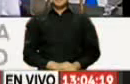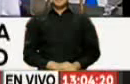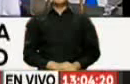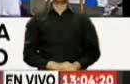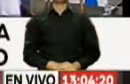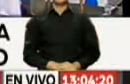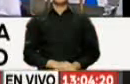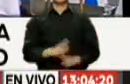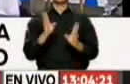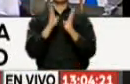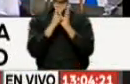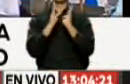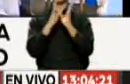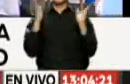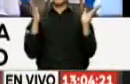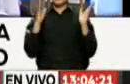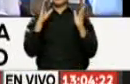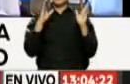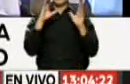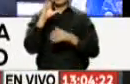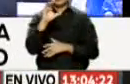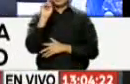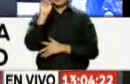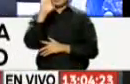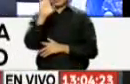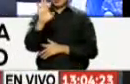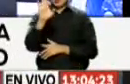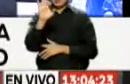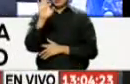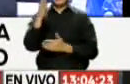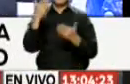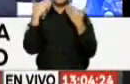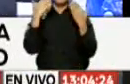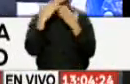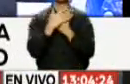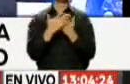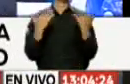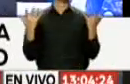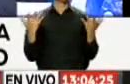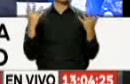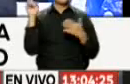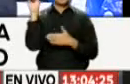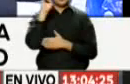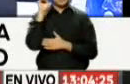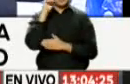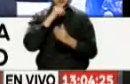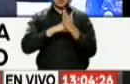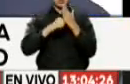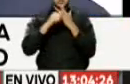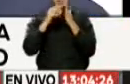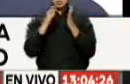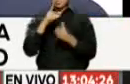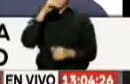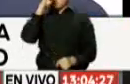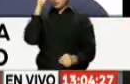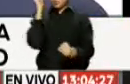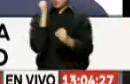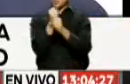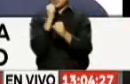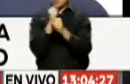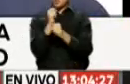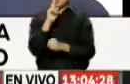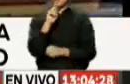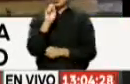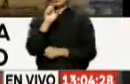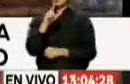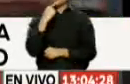Fue en un acto de la Corporación Nacional de Telecomunicaciones en Guayaquil, donde este viernes el ministro de Trabajo, Raúl Ledesma,